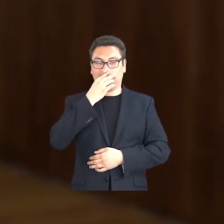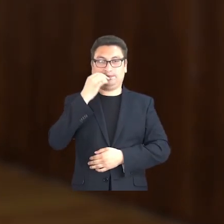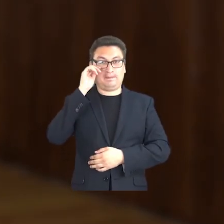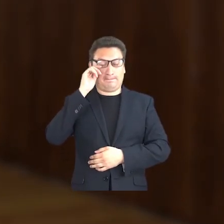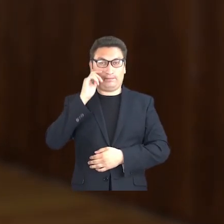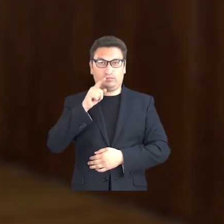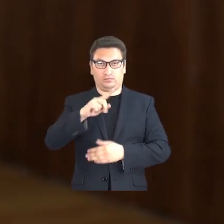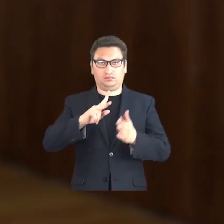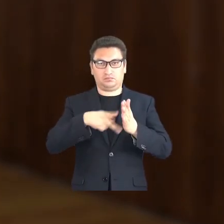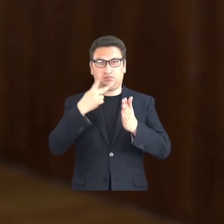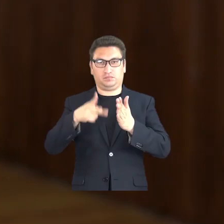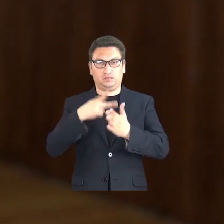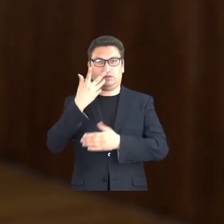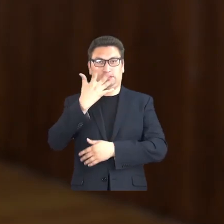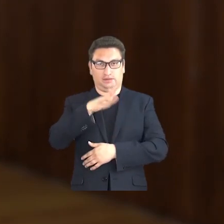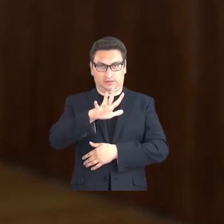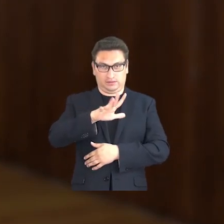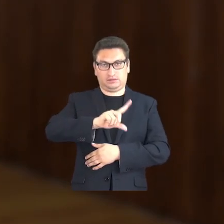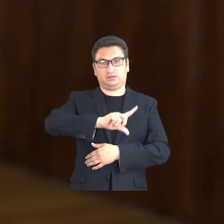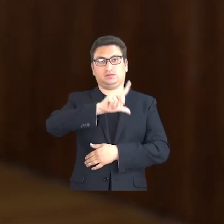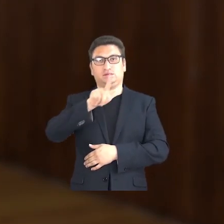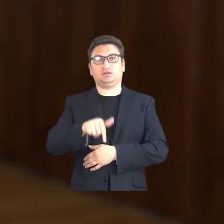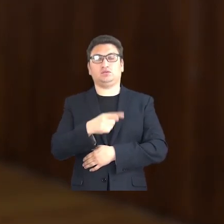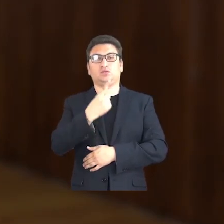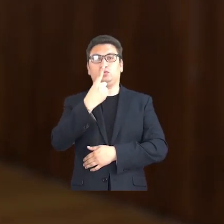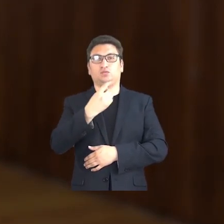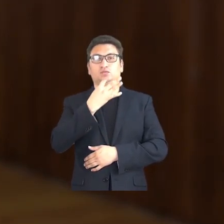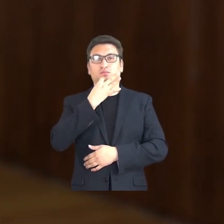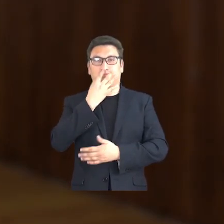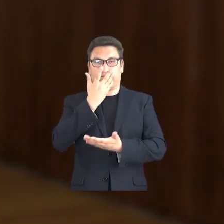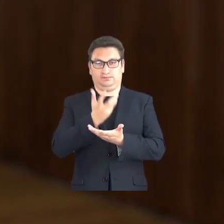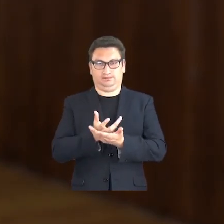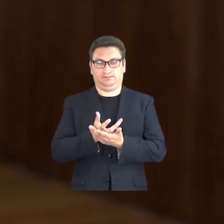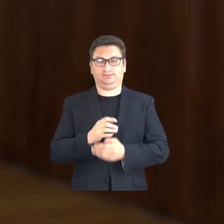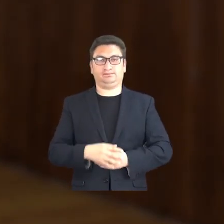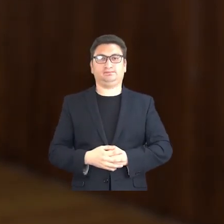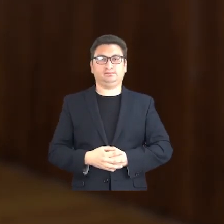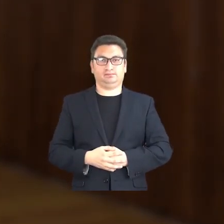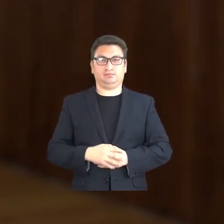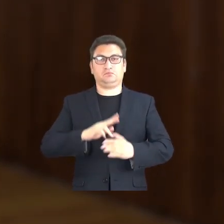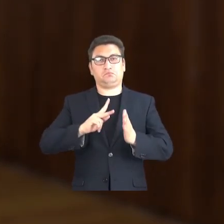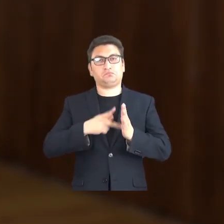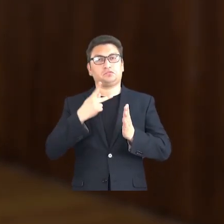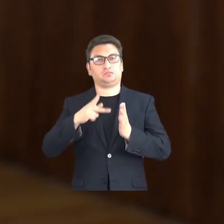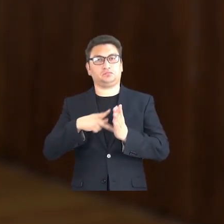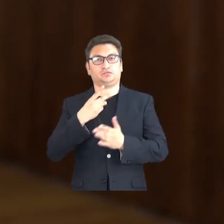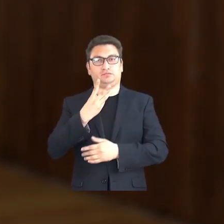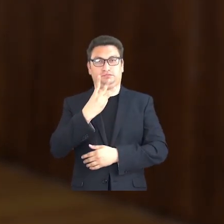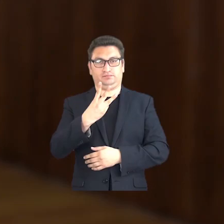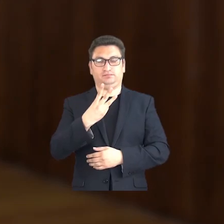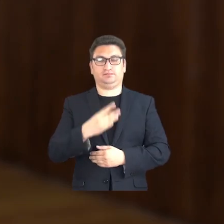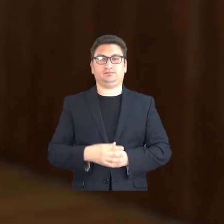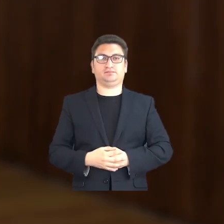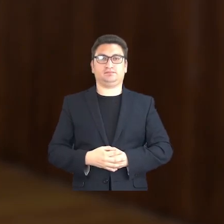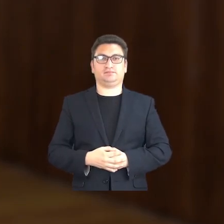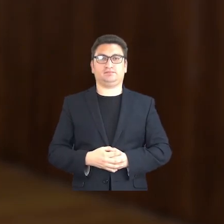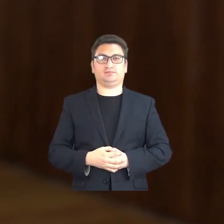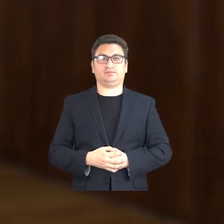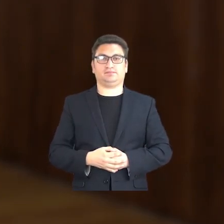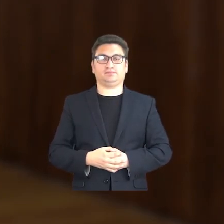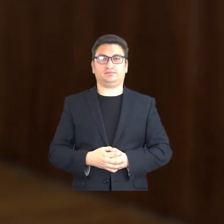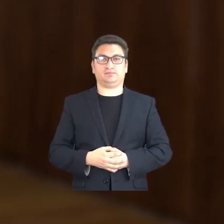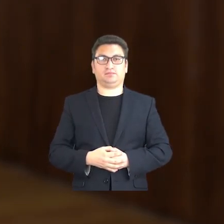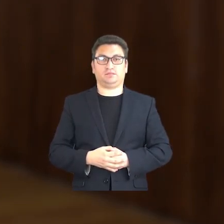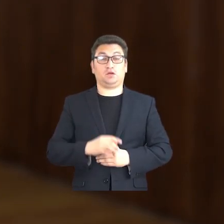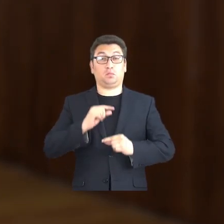o de pie. Realiza 10 repeticiones del movimiento y descansa un minuto. Repítelo